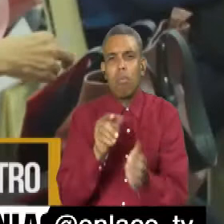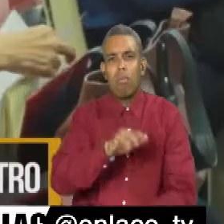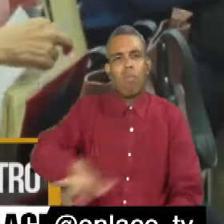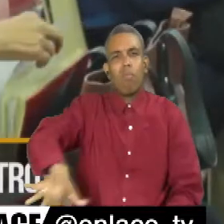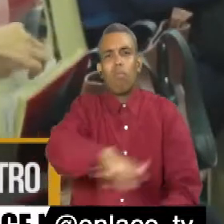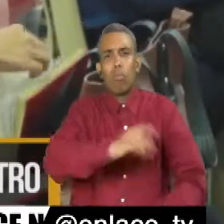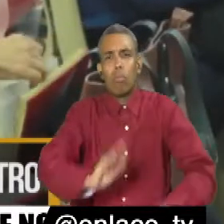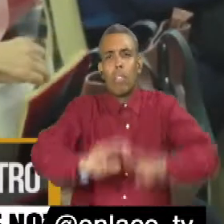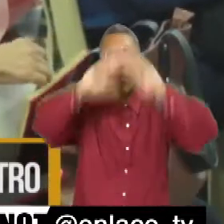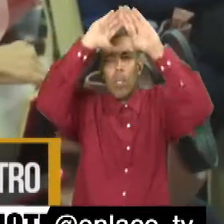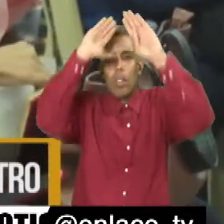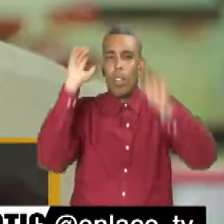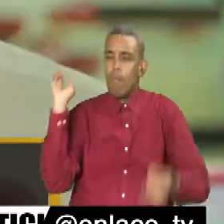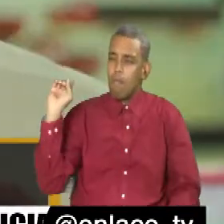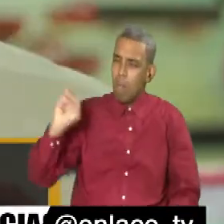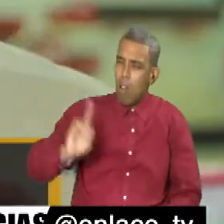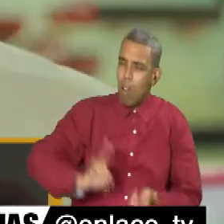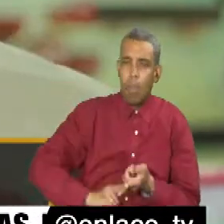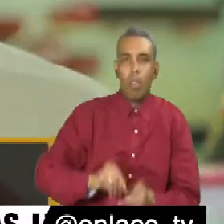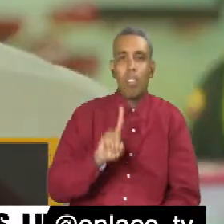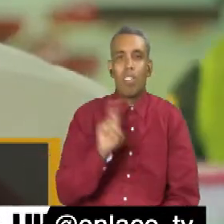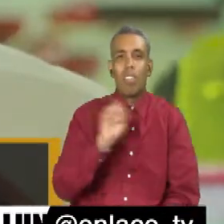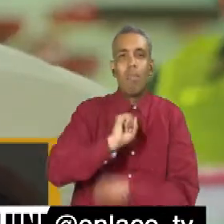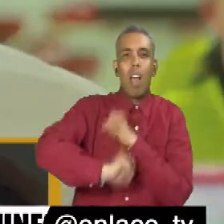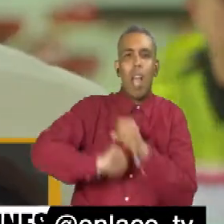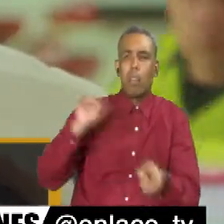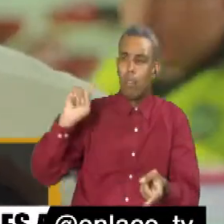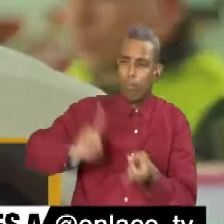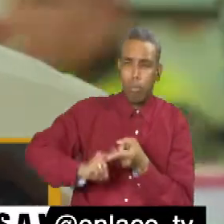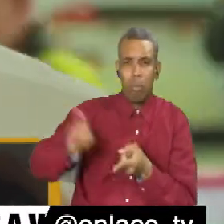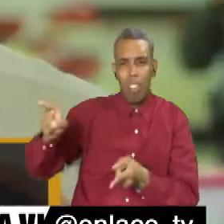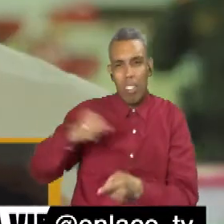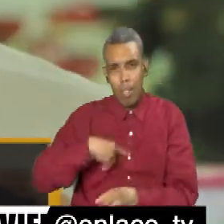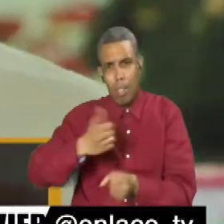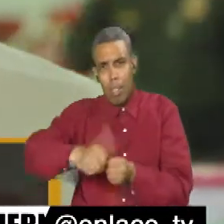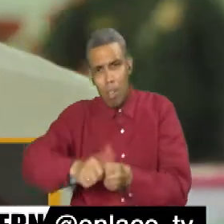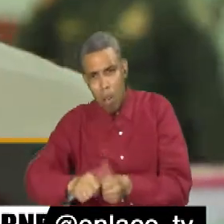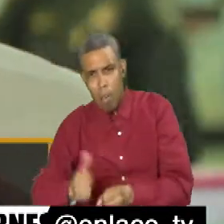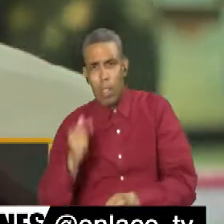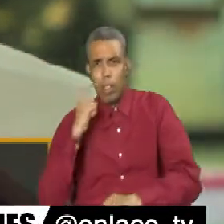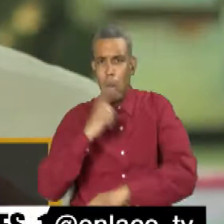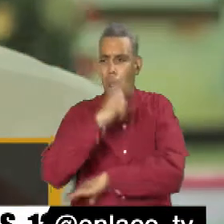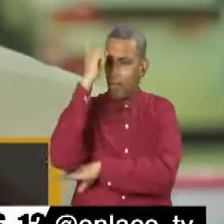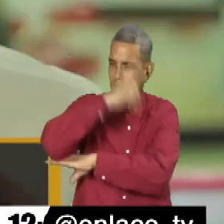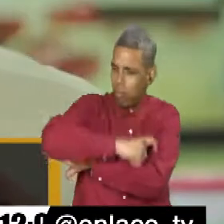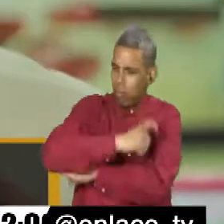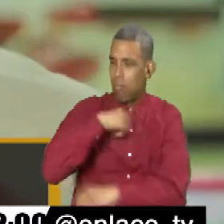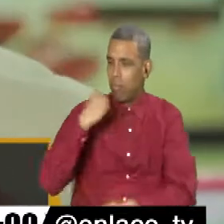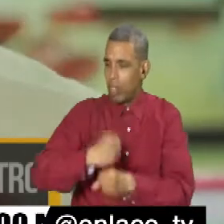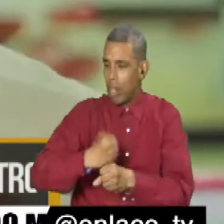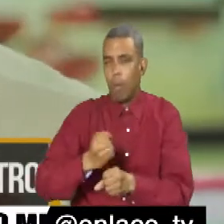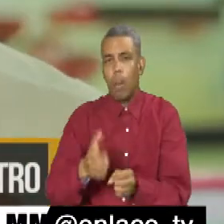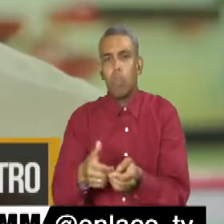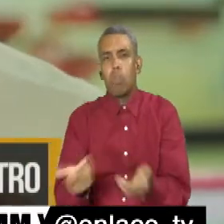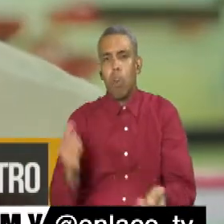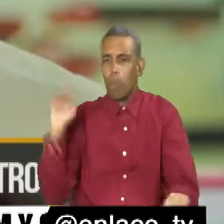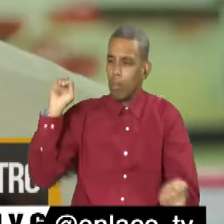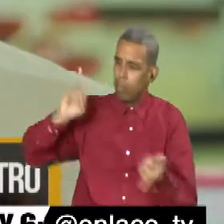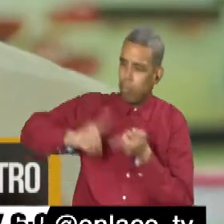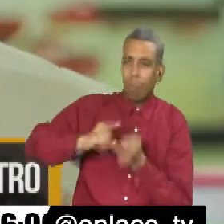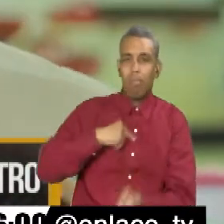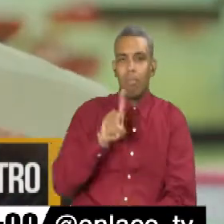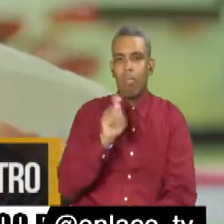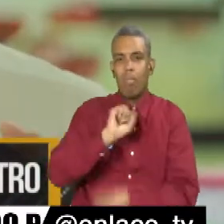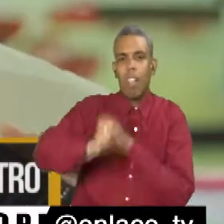de explotación petrolera en la zona. Venimos a hacer un análisis y evaluación sobre los impactos socioeconómicos que ha generado